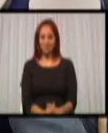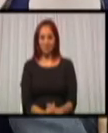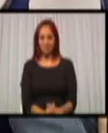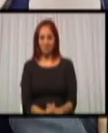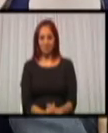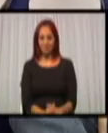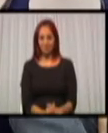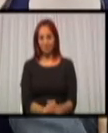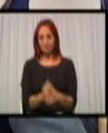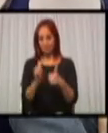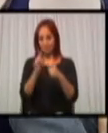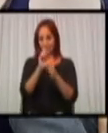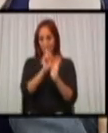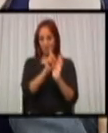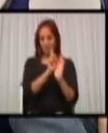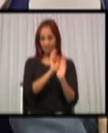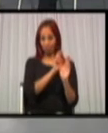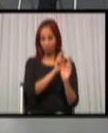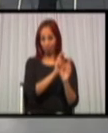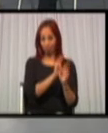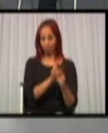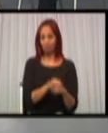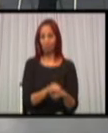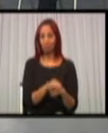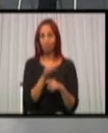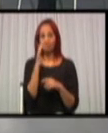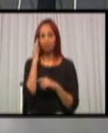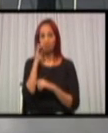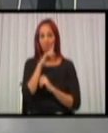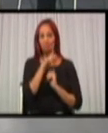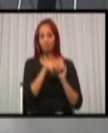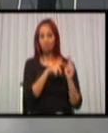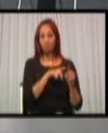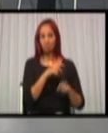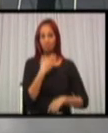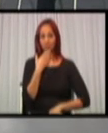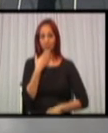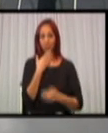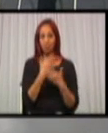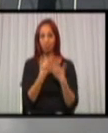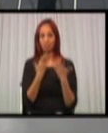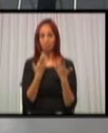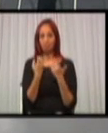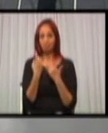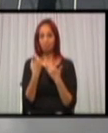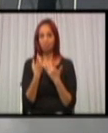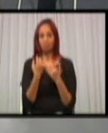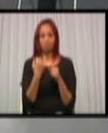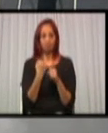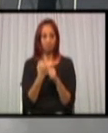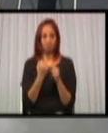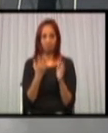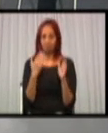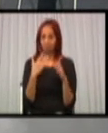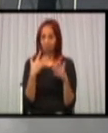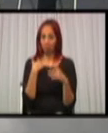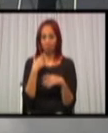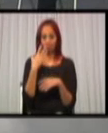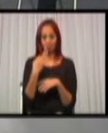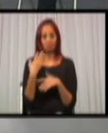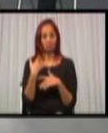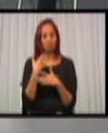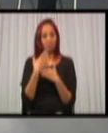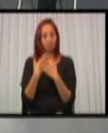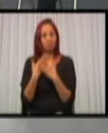Muy bien, en un minuto, doña Lourdes. Bueno, carecemos de fuentes de empleo. Yo creo que una